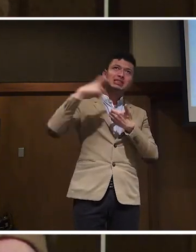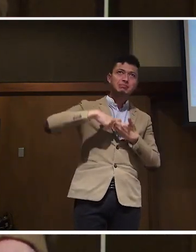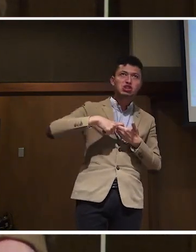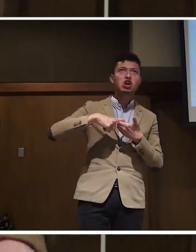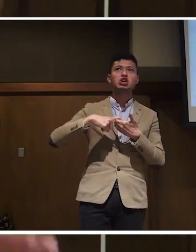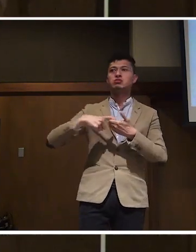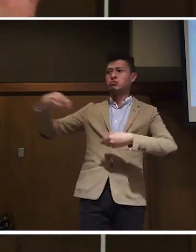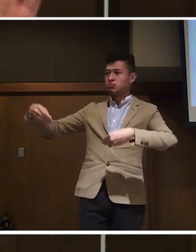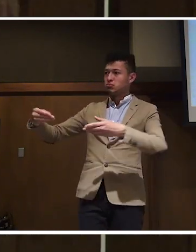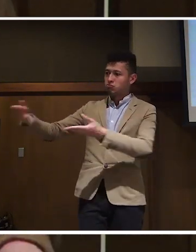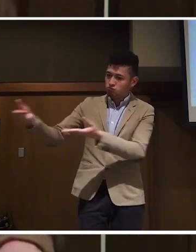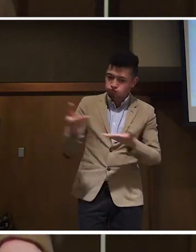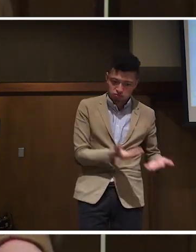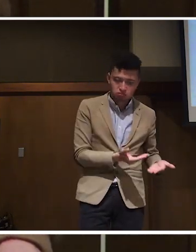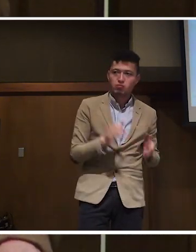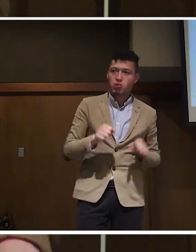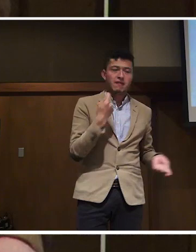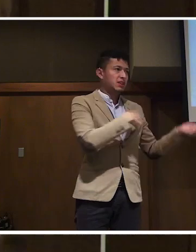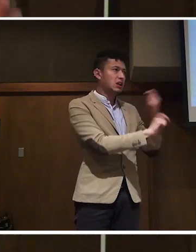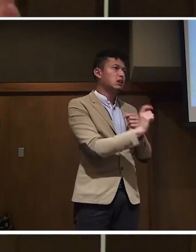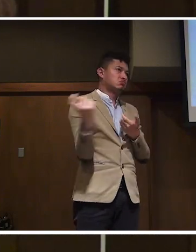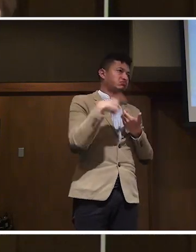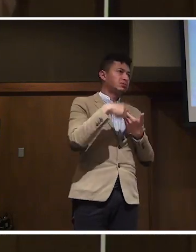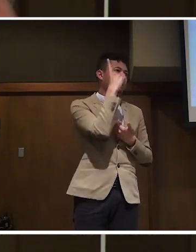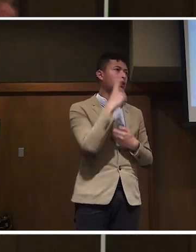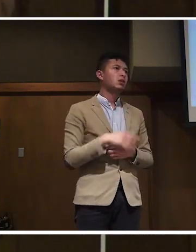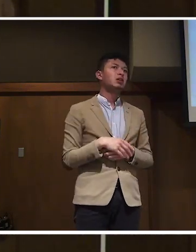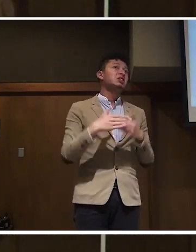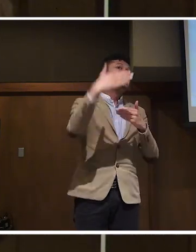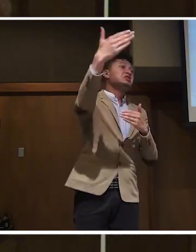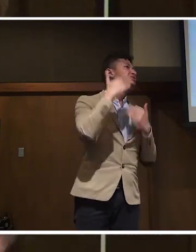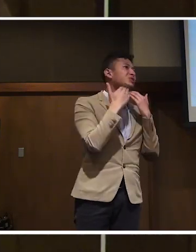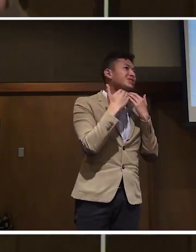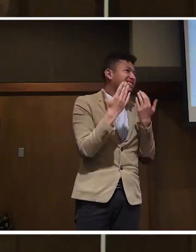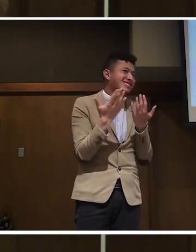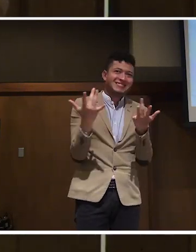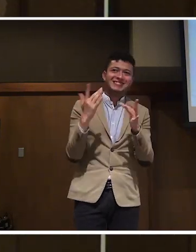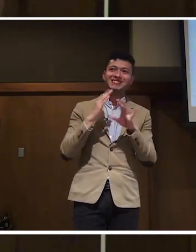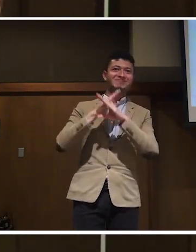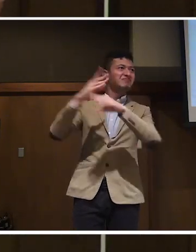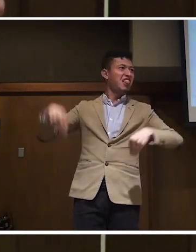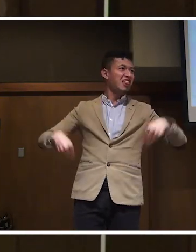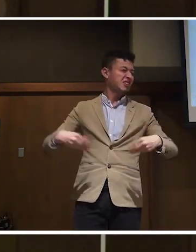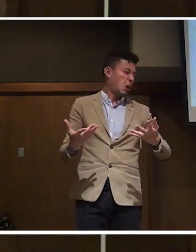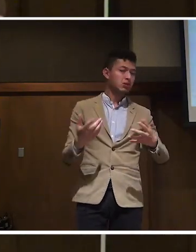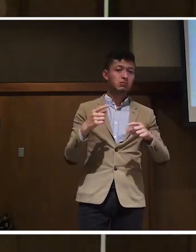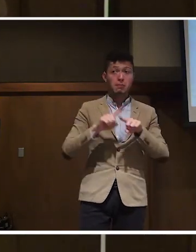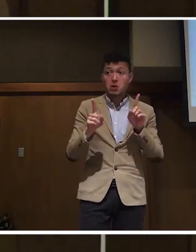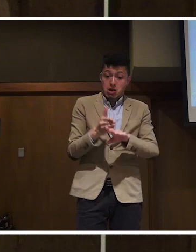la lista de proveedores no podrá vender el libro de la Luis Ángel. Pero de todas maneras todo esto se fue acumulando acá. Una gran colección